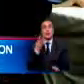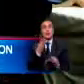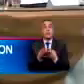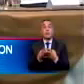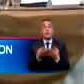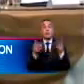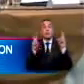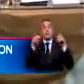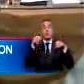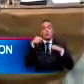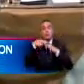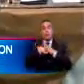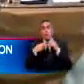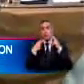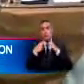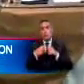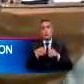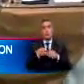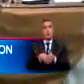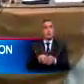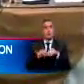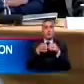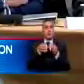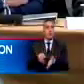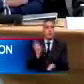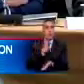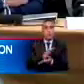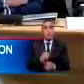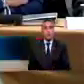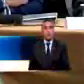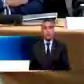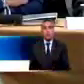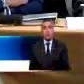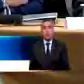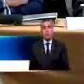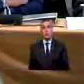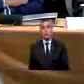profundizados en el Pleno de la Asamblea Nacional y en algunas comisiones legislativas. Cristian Hidalgo, TC Televisión.